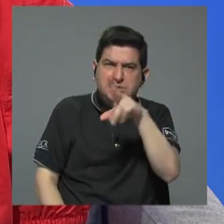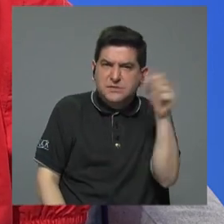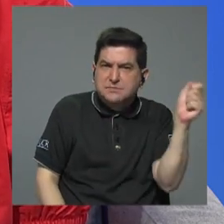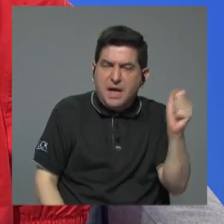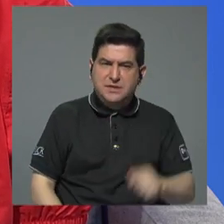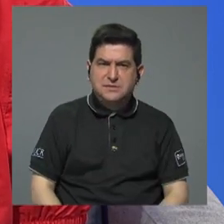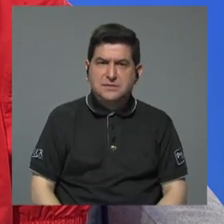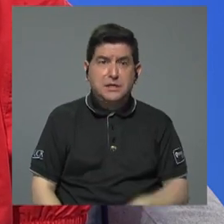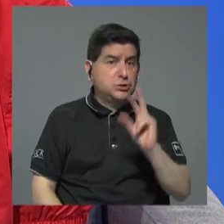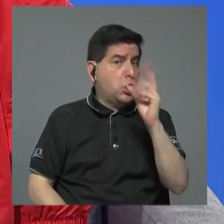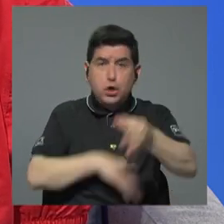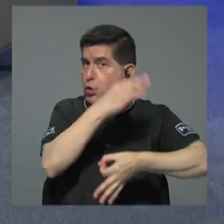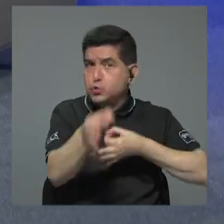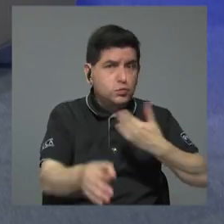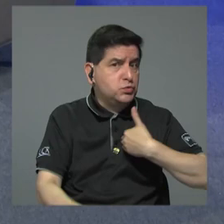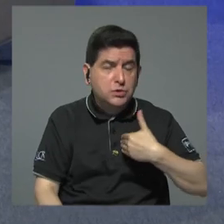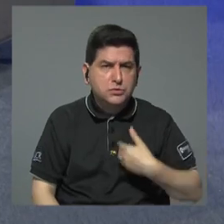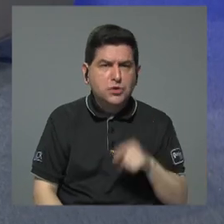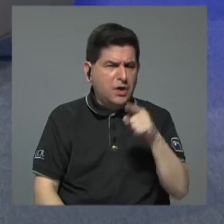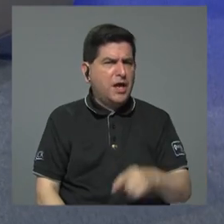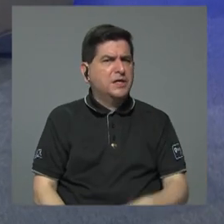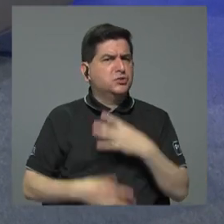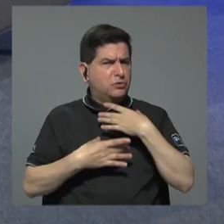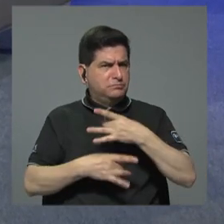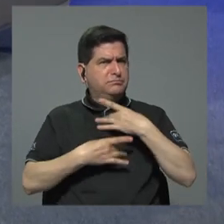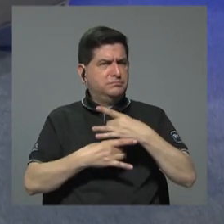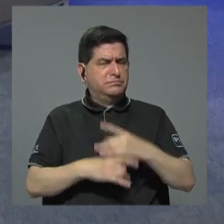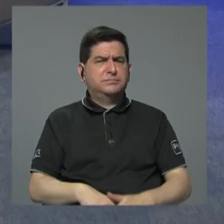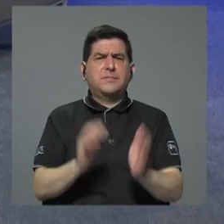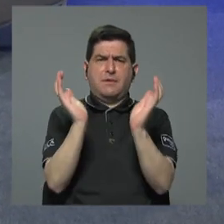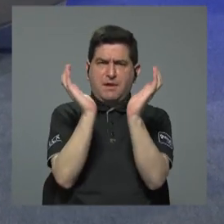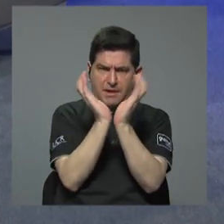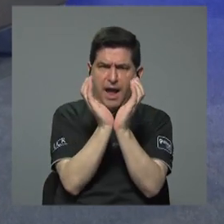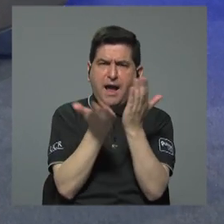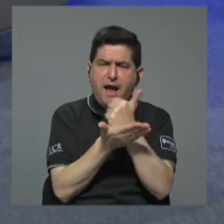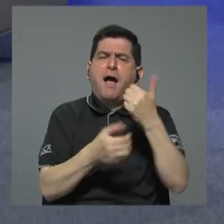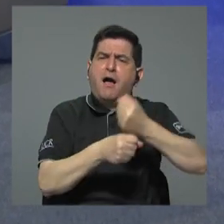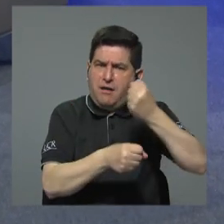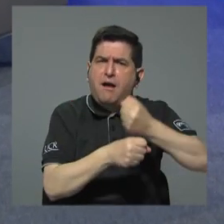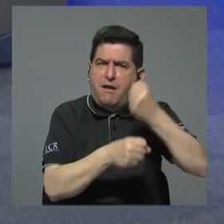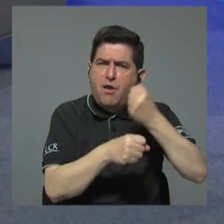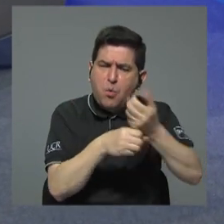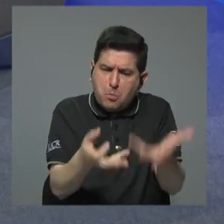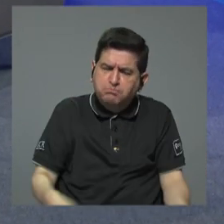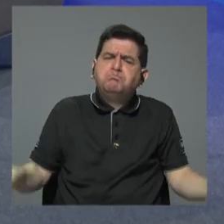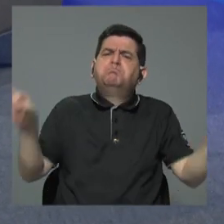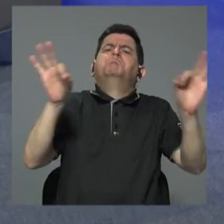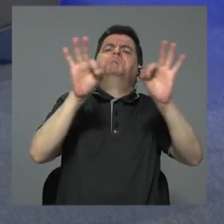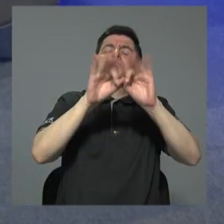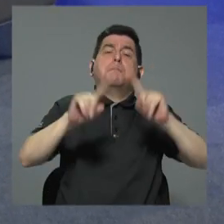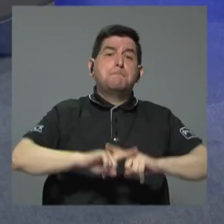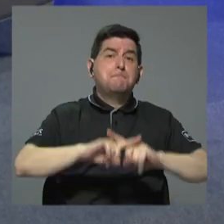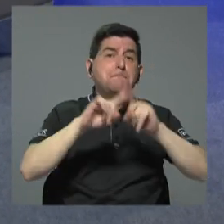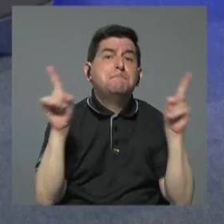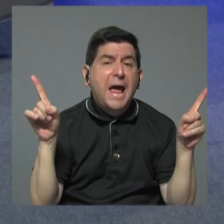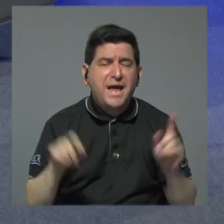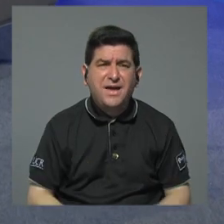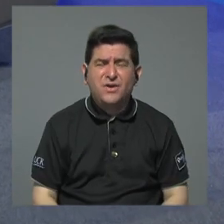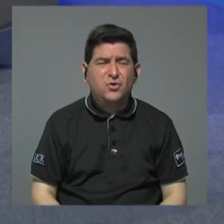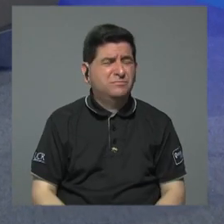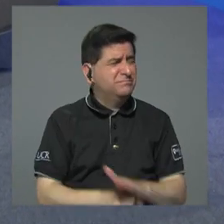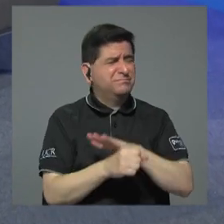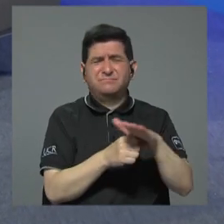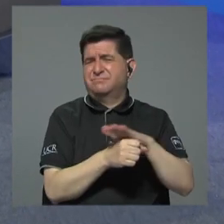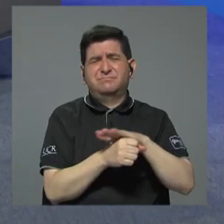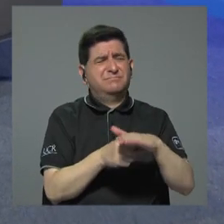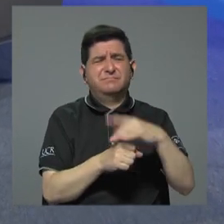y no ha sido sustituida. Entonces eso llama mucho la atención. La Caja ha realizado algunas labores importantes, pero insuficientes, por lo